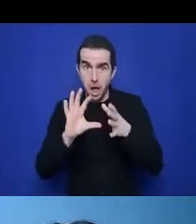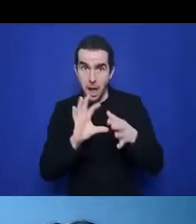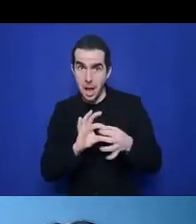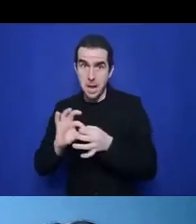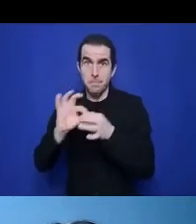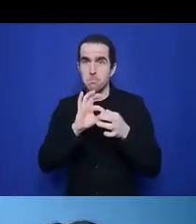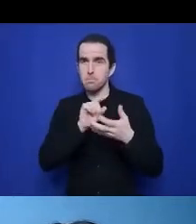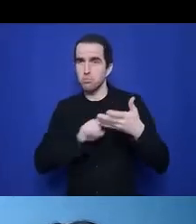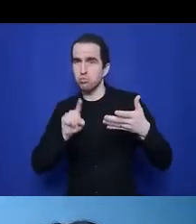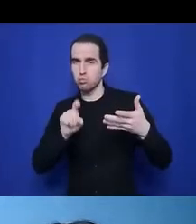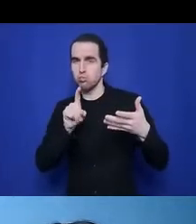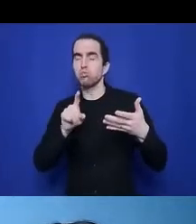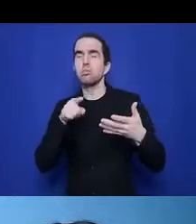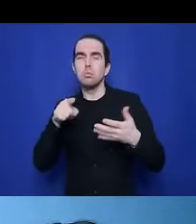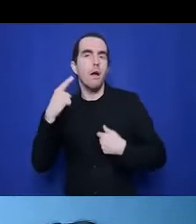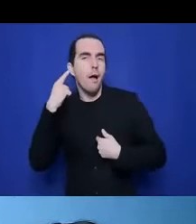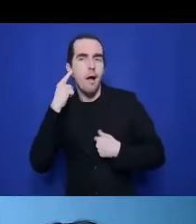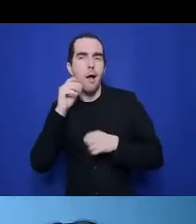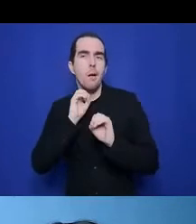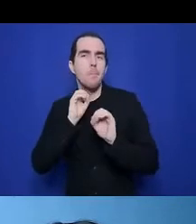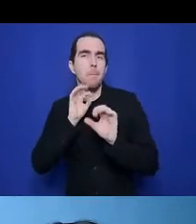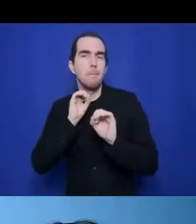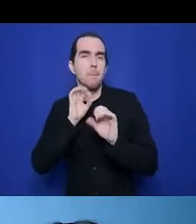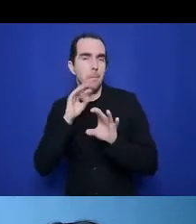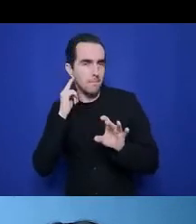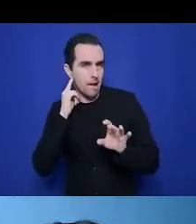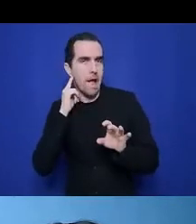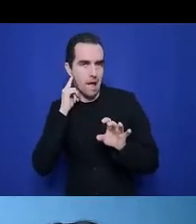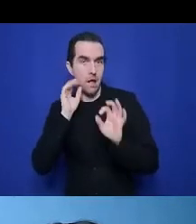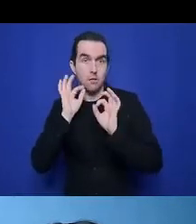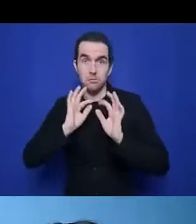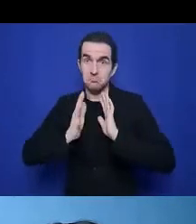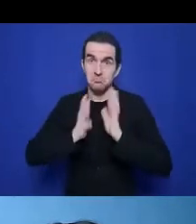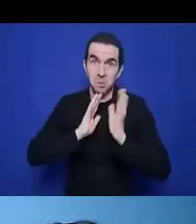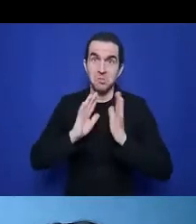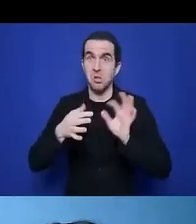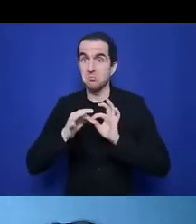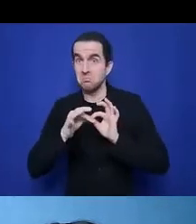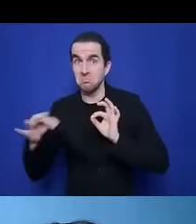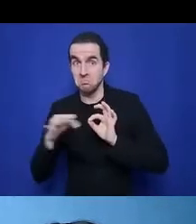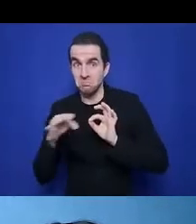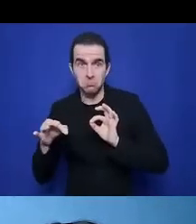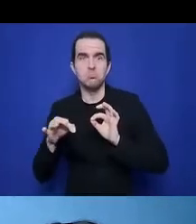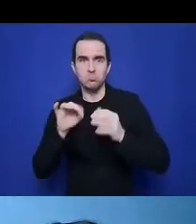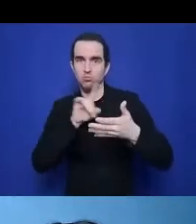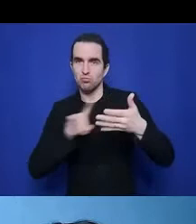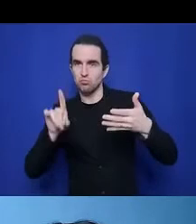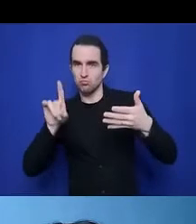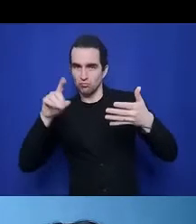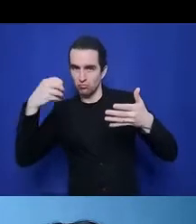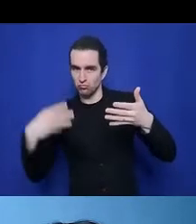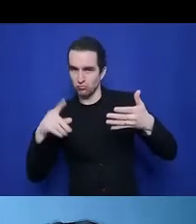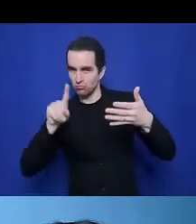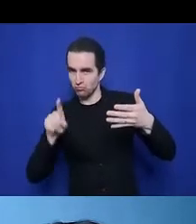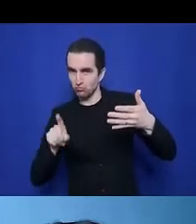duerme en He una sits mecedora. right next to some cookies. Requesón tiene una gran An old panza. lady makes Requesón something. come la última galleta. Está Requesón barrigón.